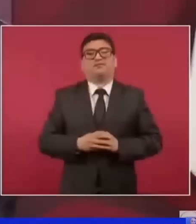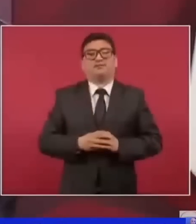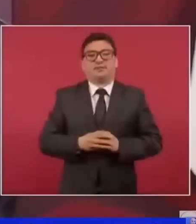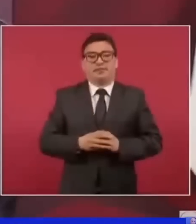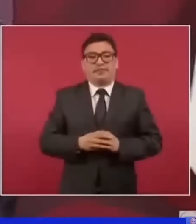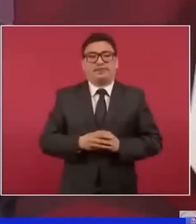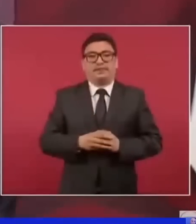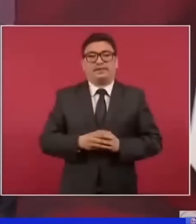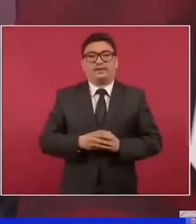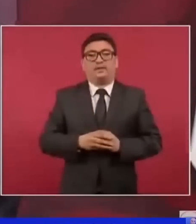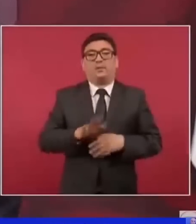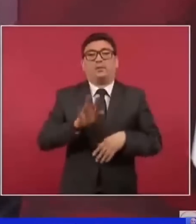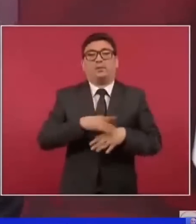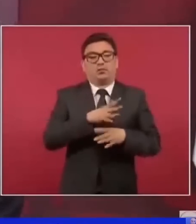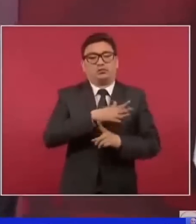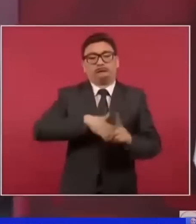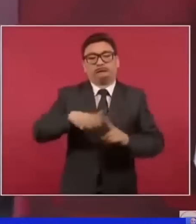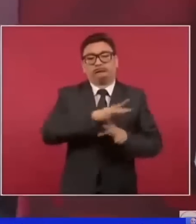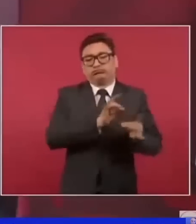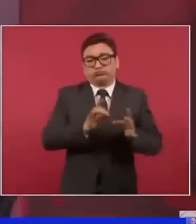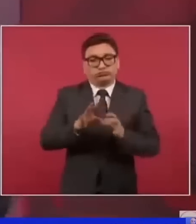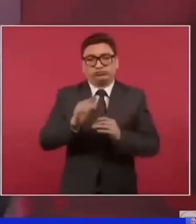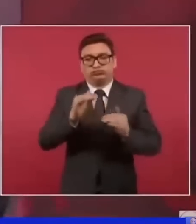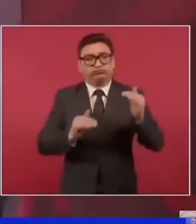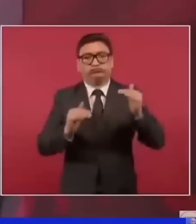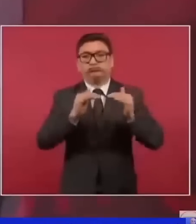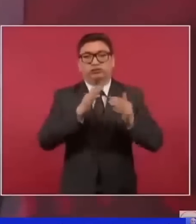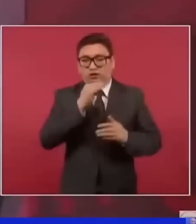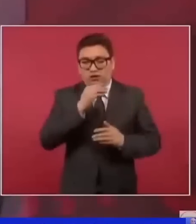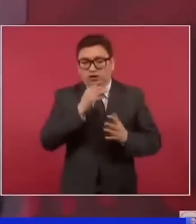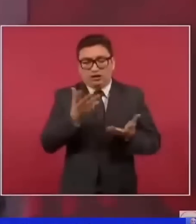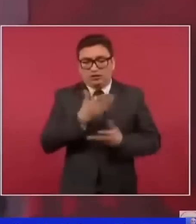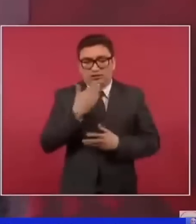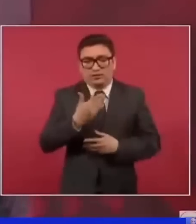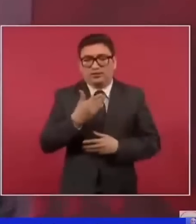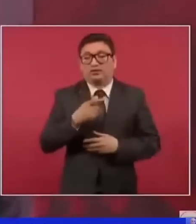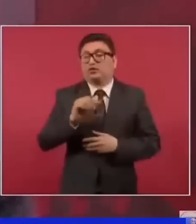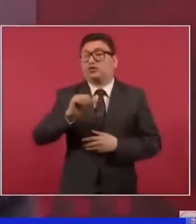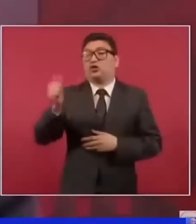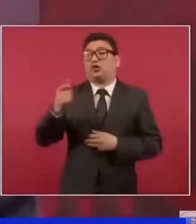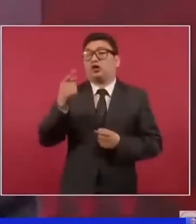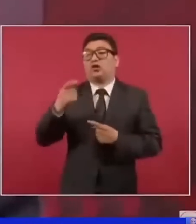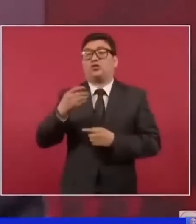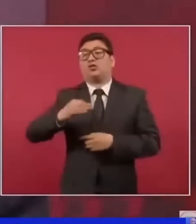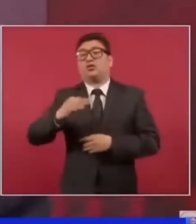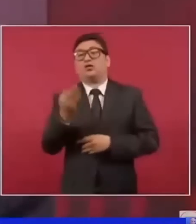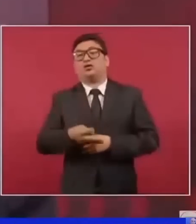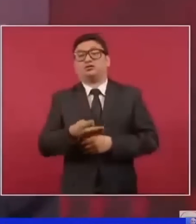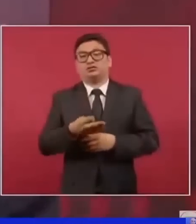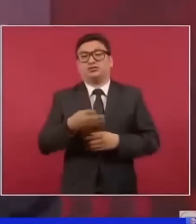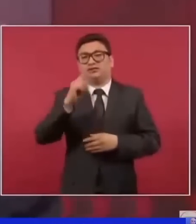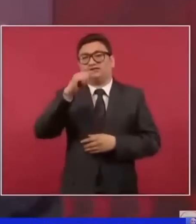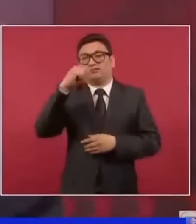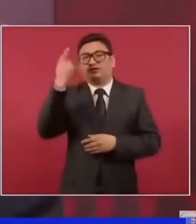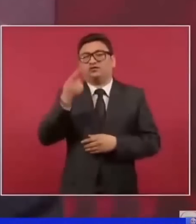de las circunstancias, por no dar su brazo a torcer, aceptaba muy fácilmente